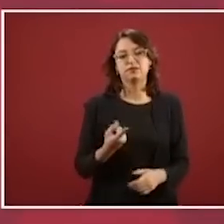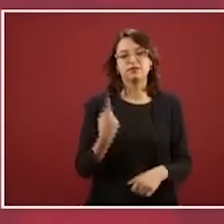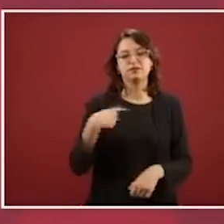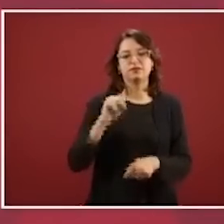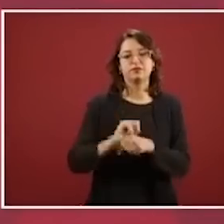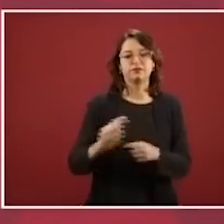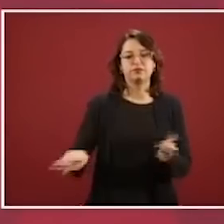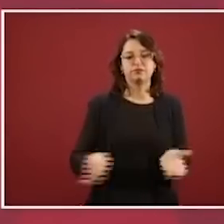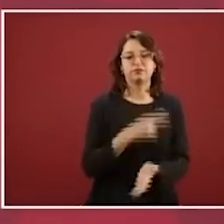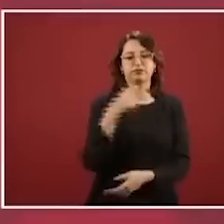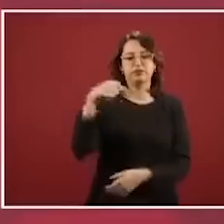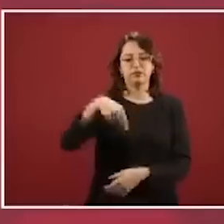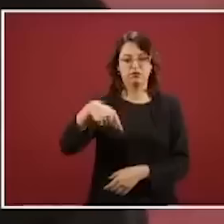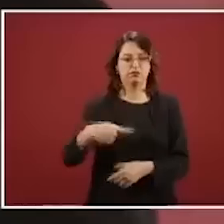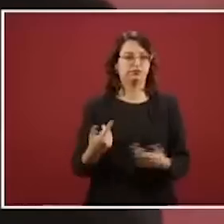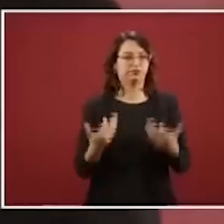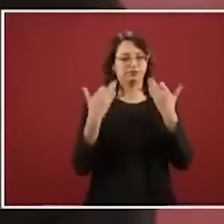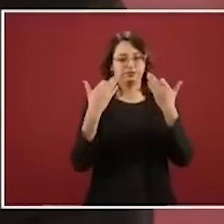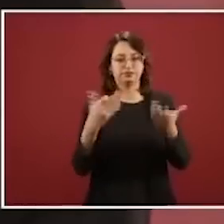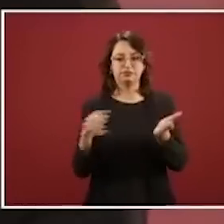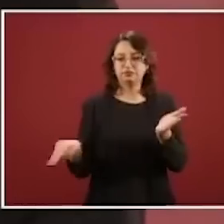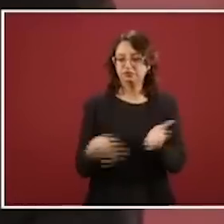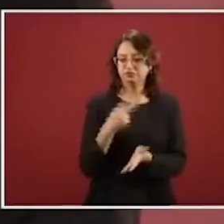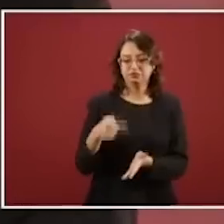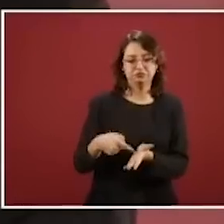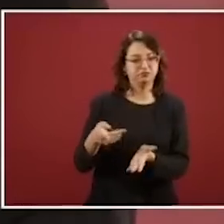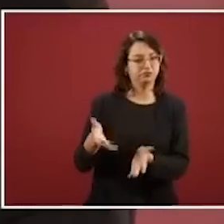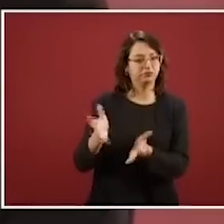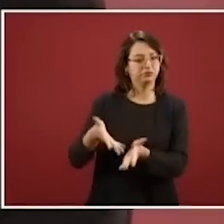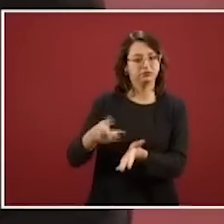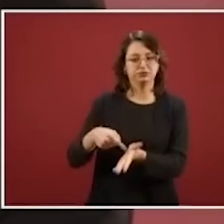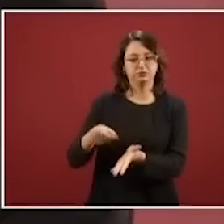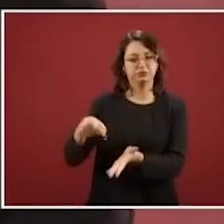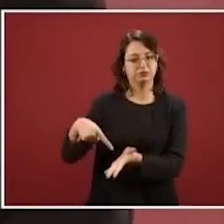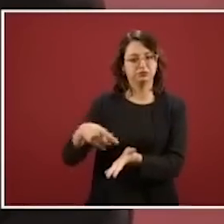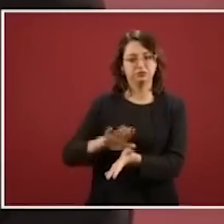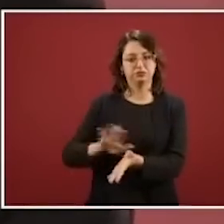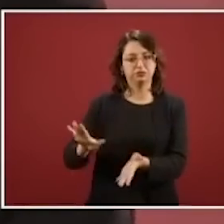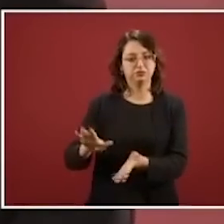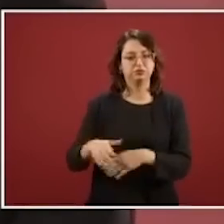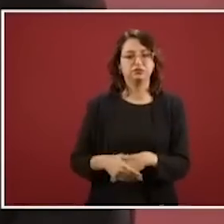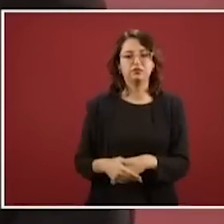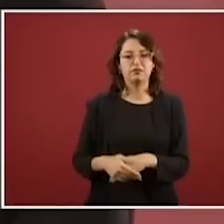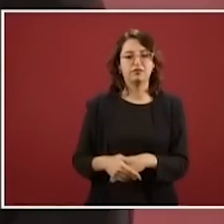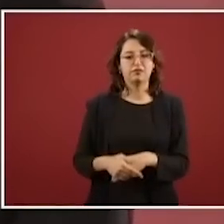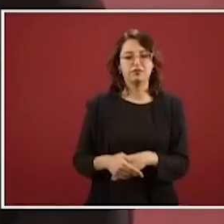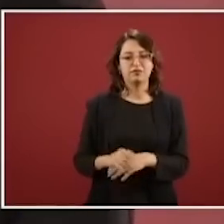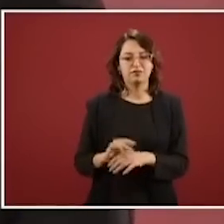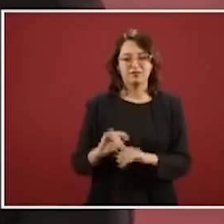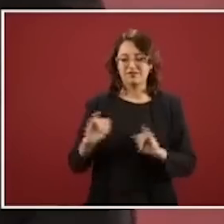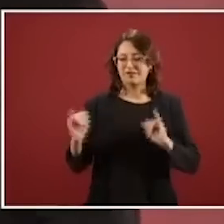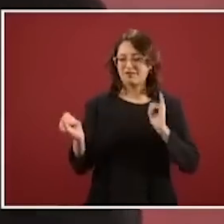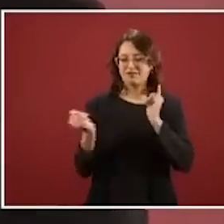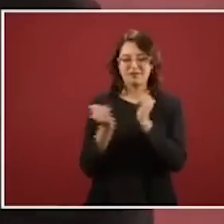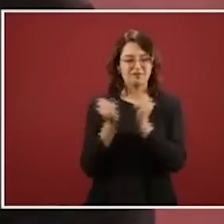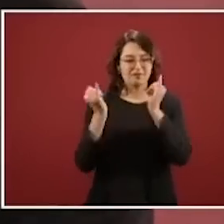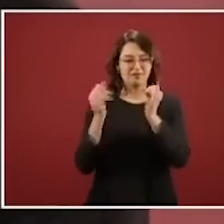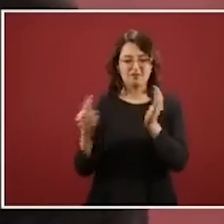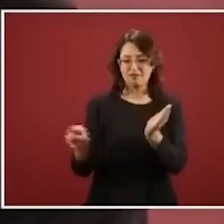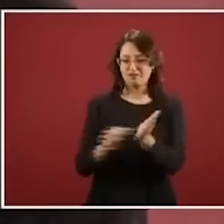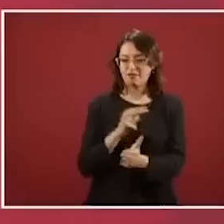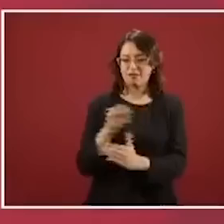semana pasada aquí en Palacio Nacional. Ese está intacto. Ese fue enviado 100% en los mismos términos que aquí se